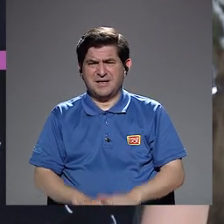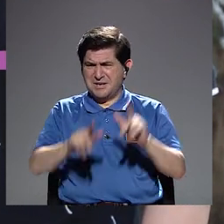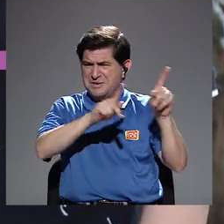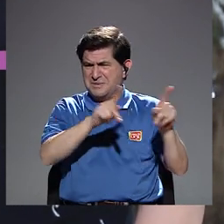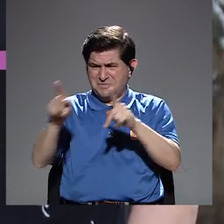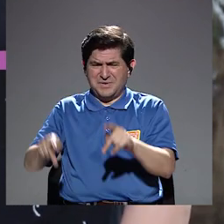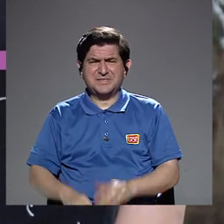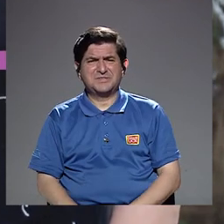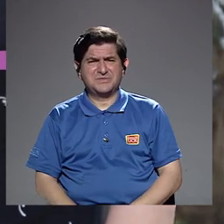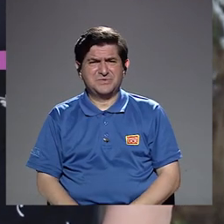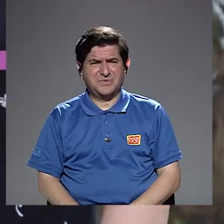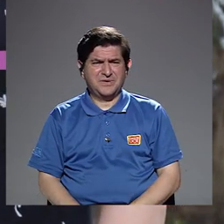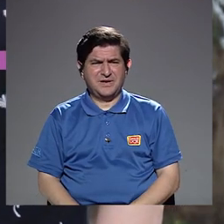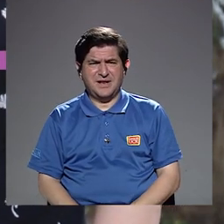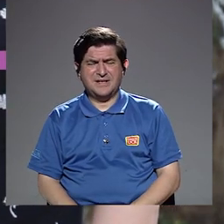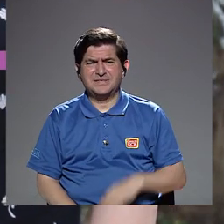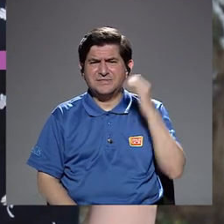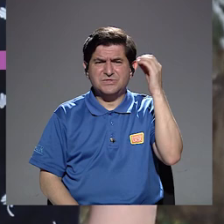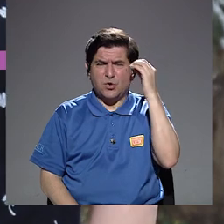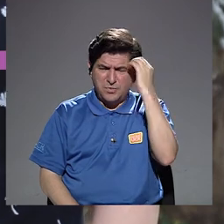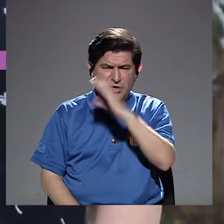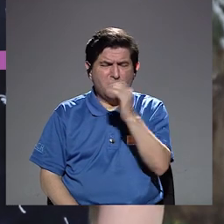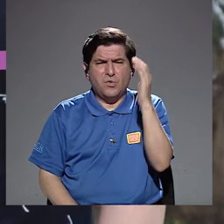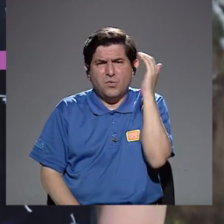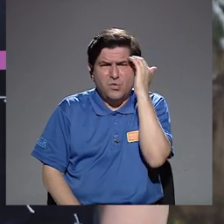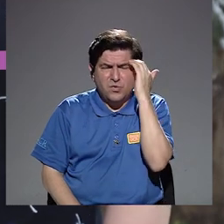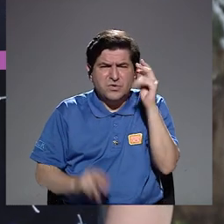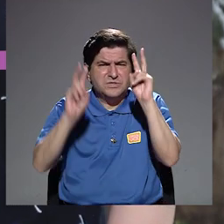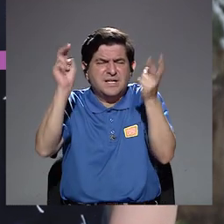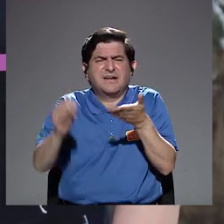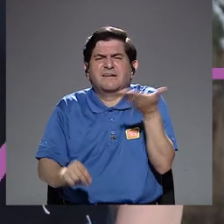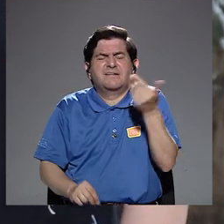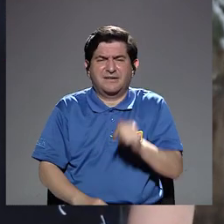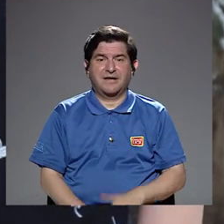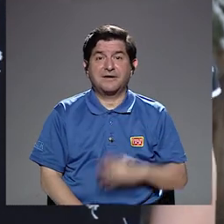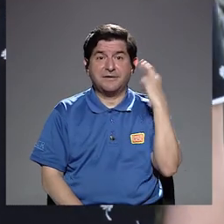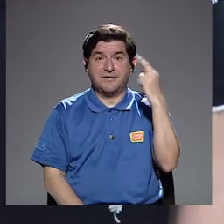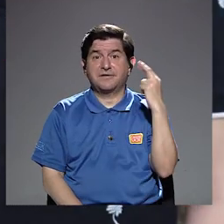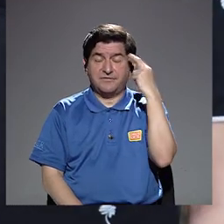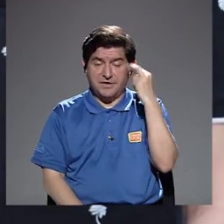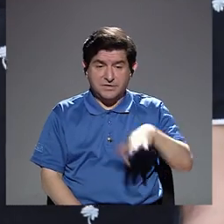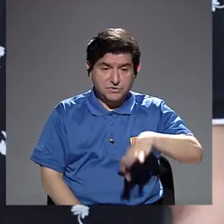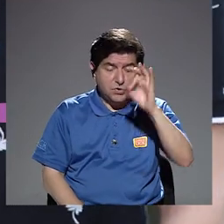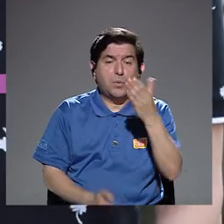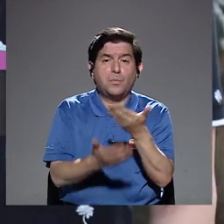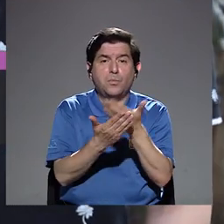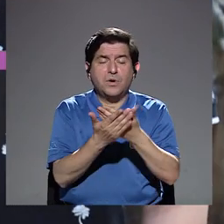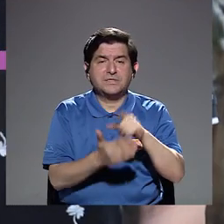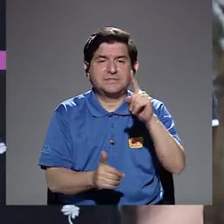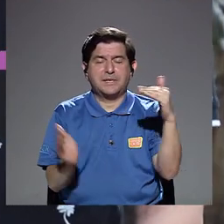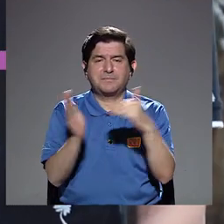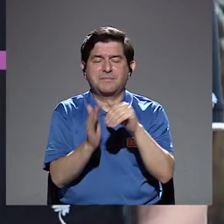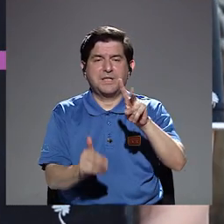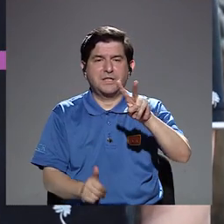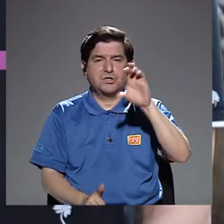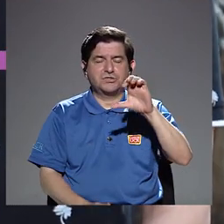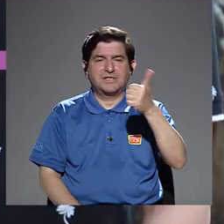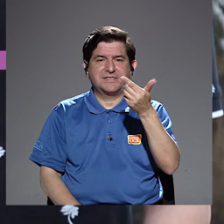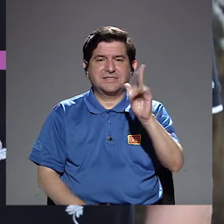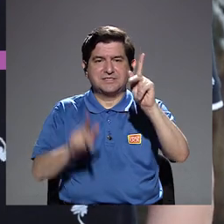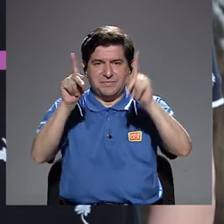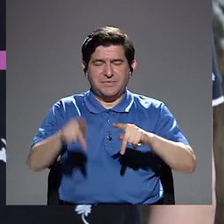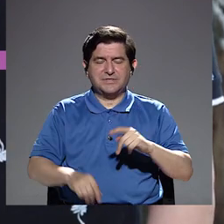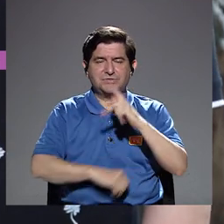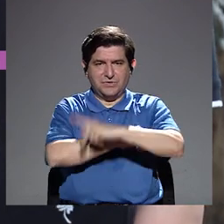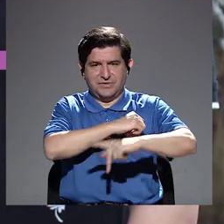tanto conocimiento tenían las personas o cómo opinaban ellas respecto al tema. Es por esa razón que seleccionamos una muestra de 1.215 personas